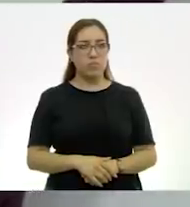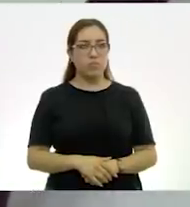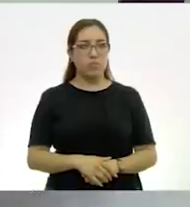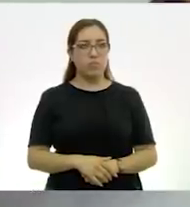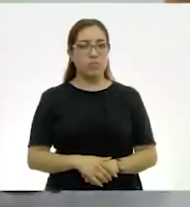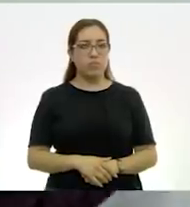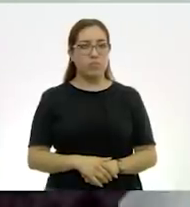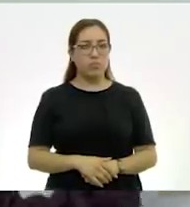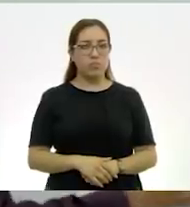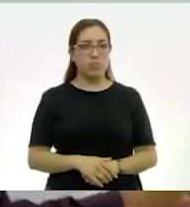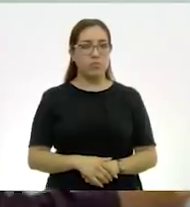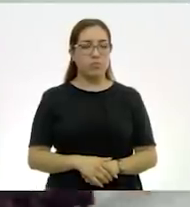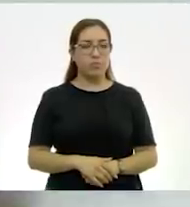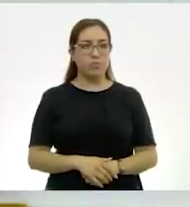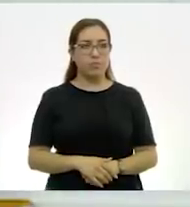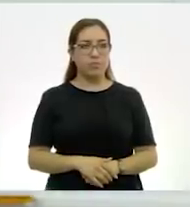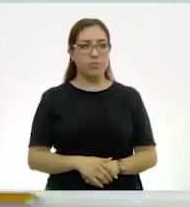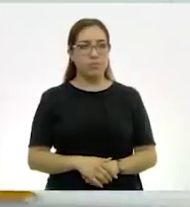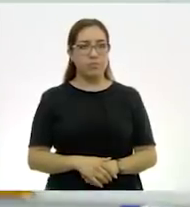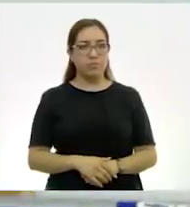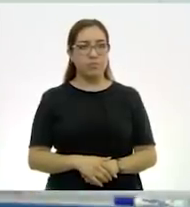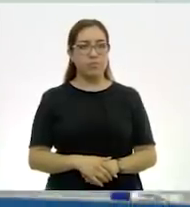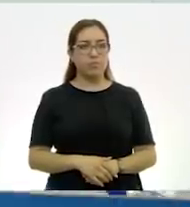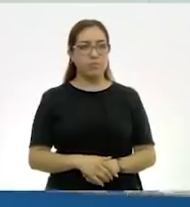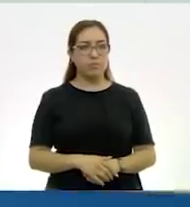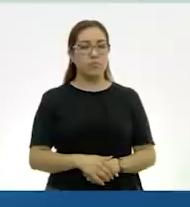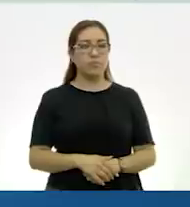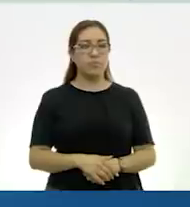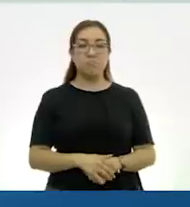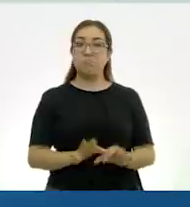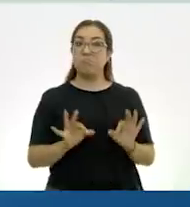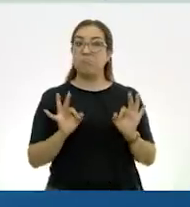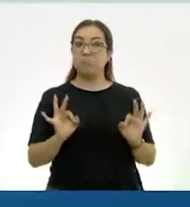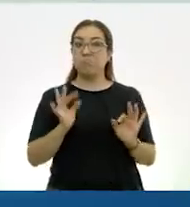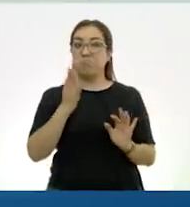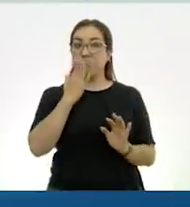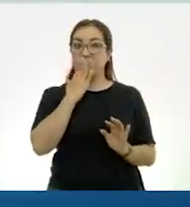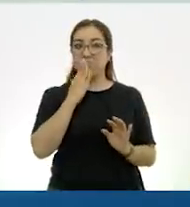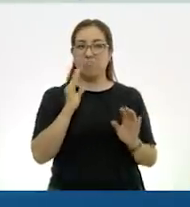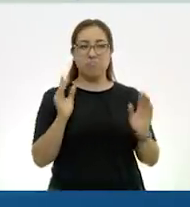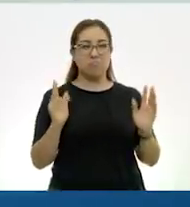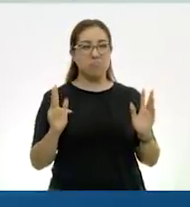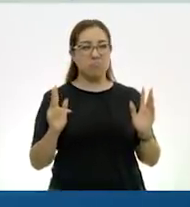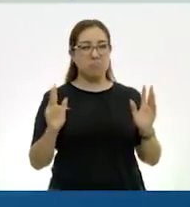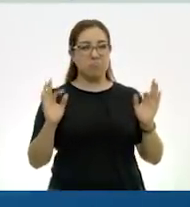Ah. A mí no me hubieran salido así de derechitas las rayas, la verdad.